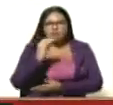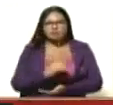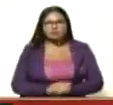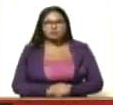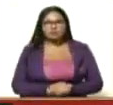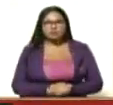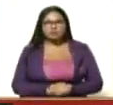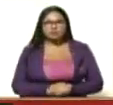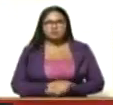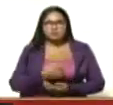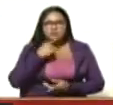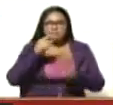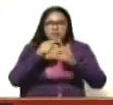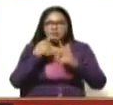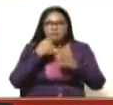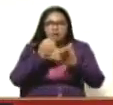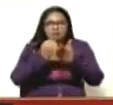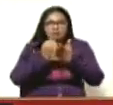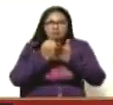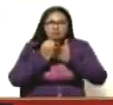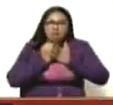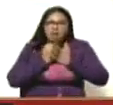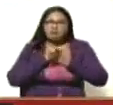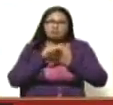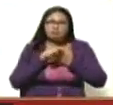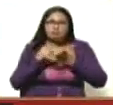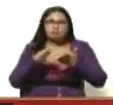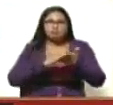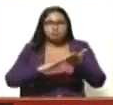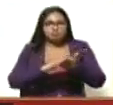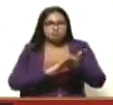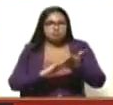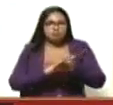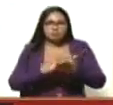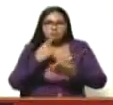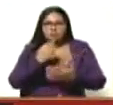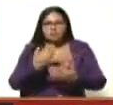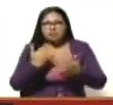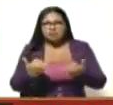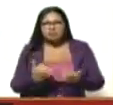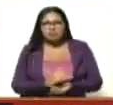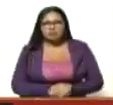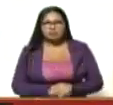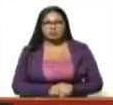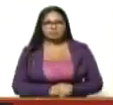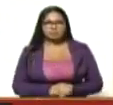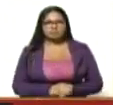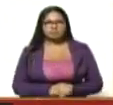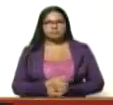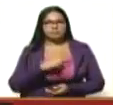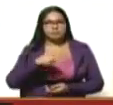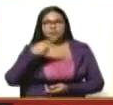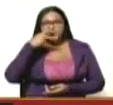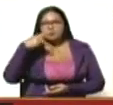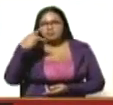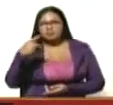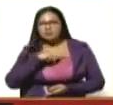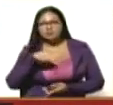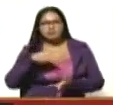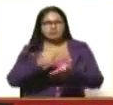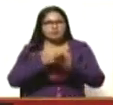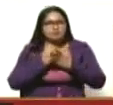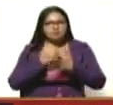La palabra nos está ayudando a resarcir esa deuda, esa herida. La poesía es la que nos está